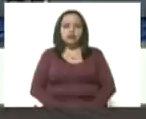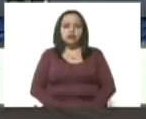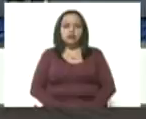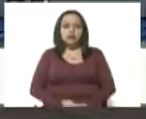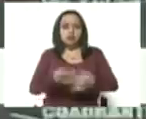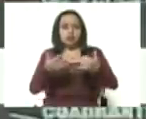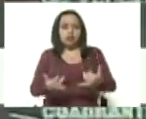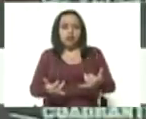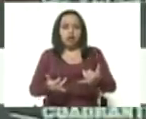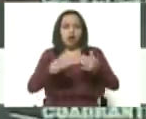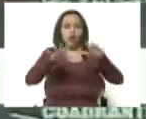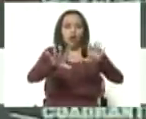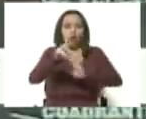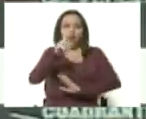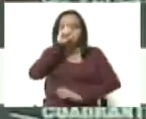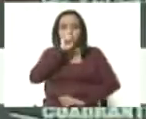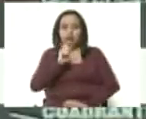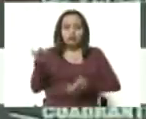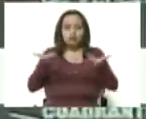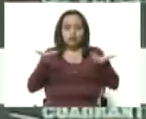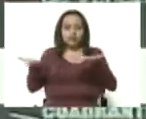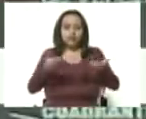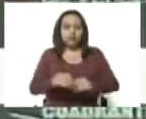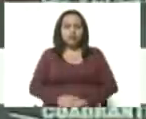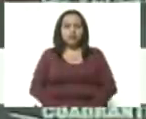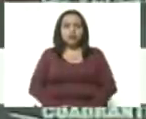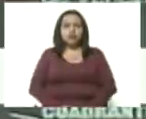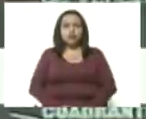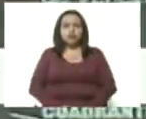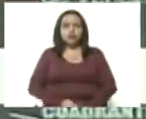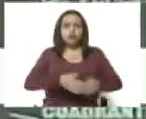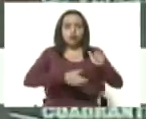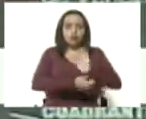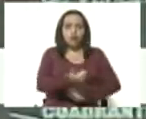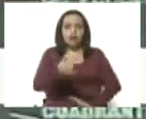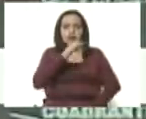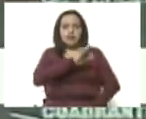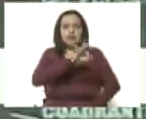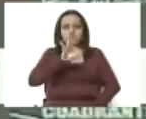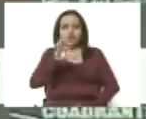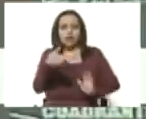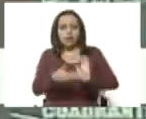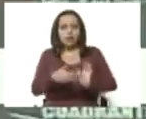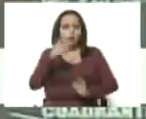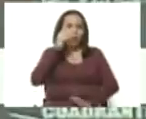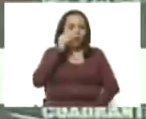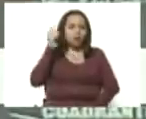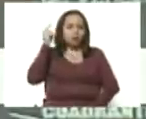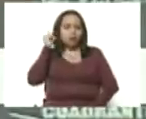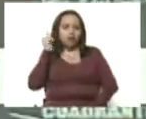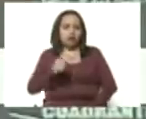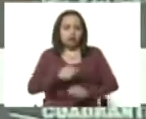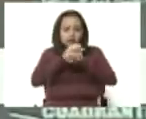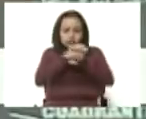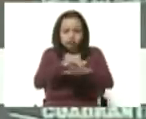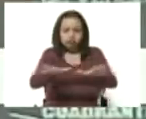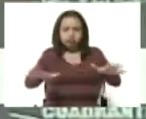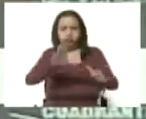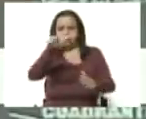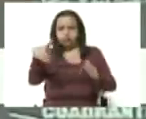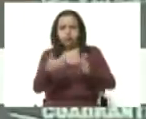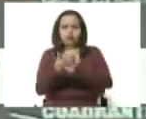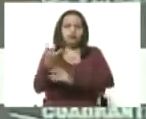ya 11 años de servicio, con más de 33.000 hombres y mujeres desplegados a lo largo y